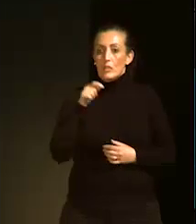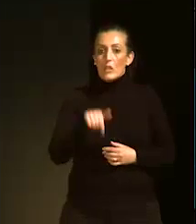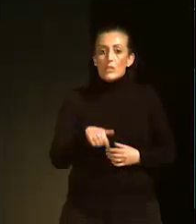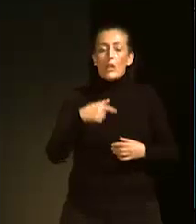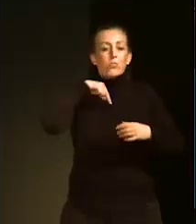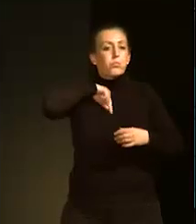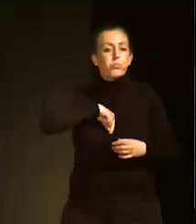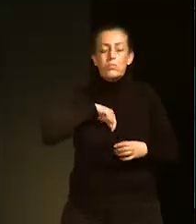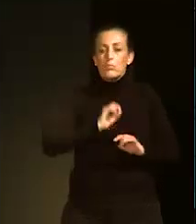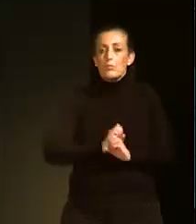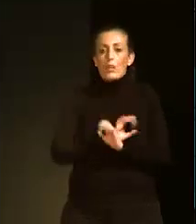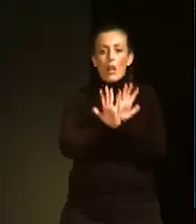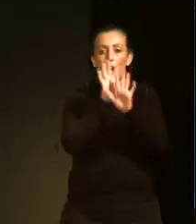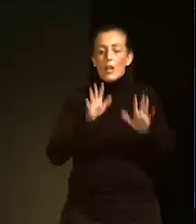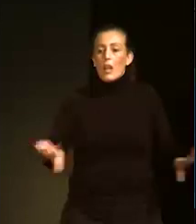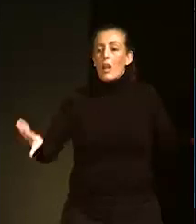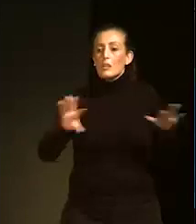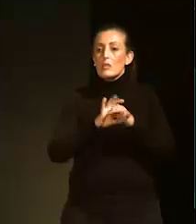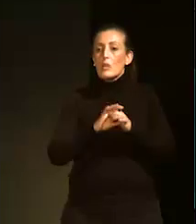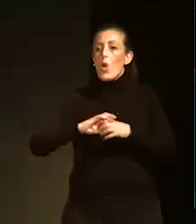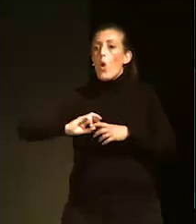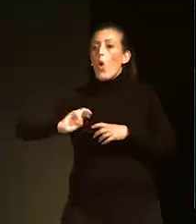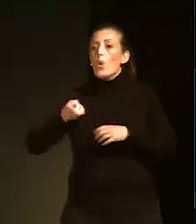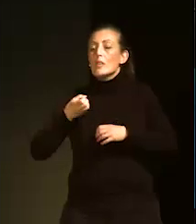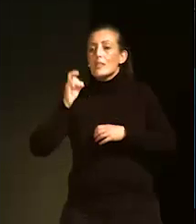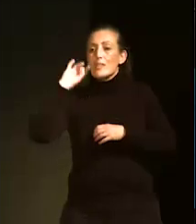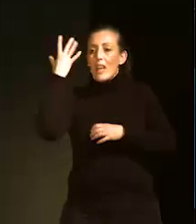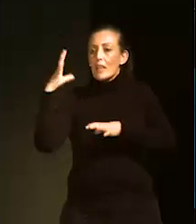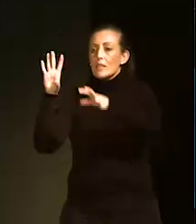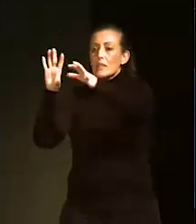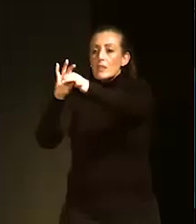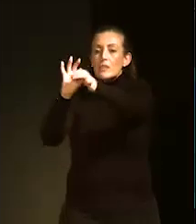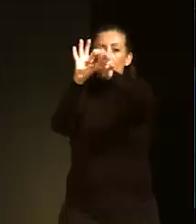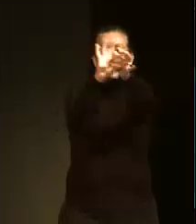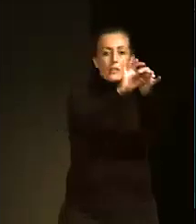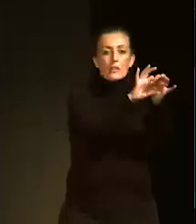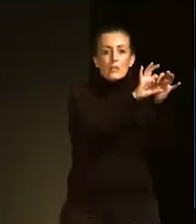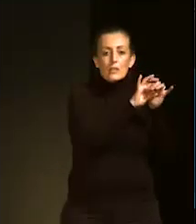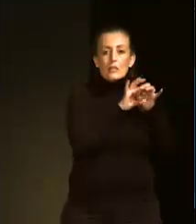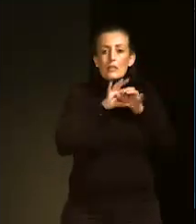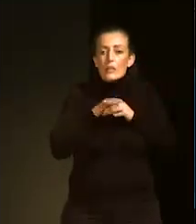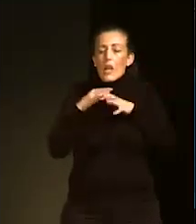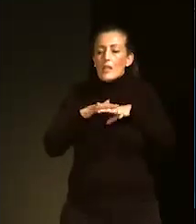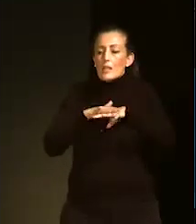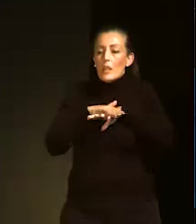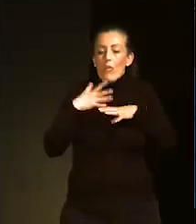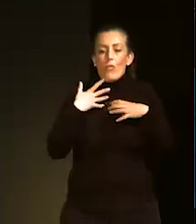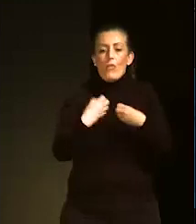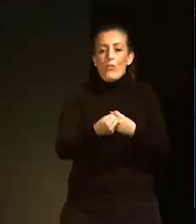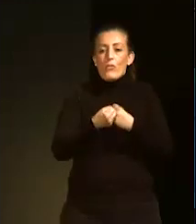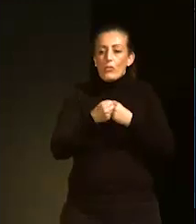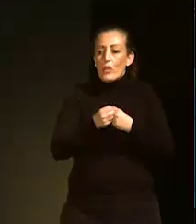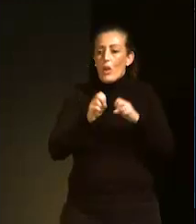convicción que se entrelaza con otras y se vuelve un tejido fuerte y nuevo